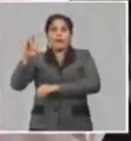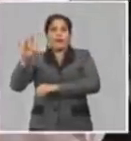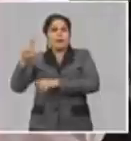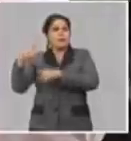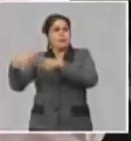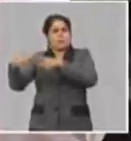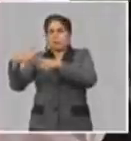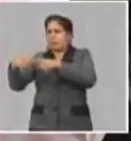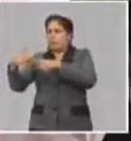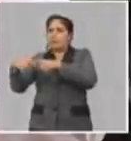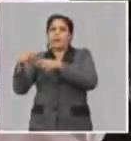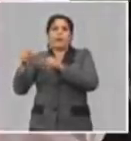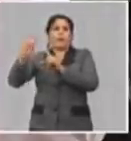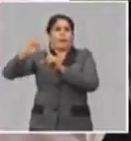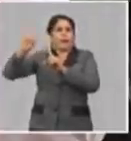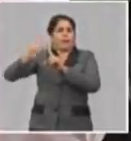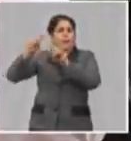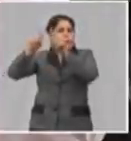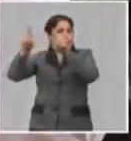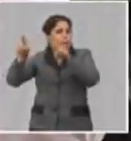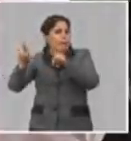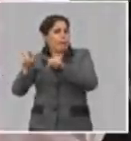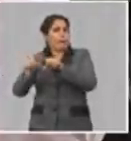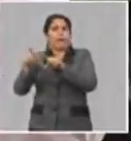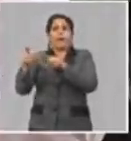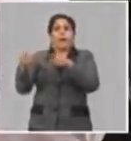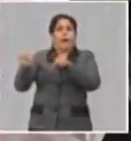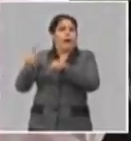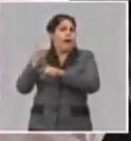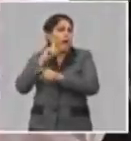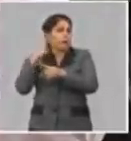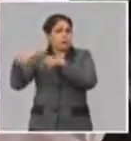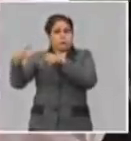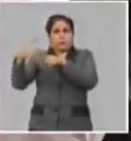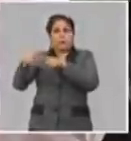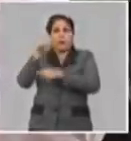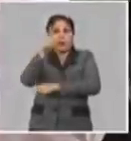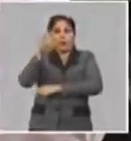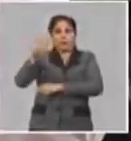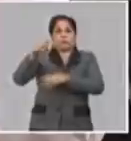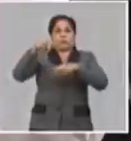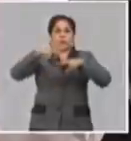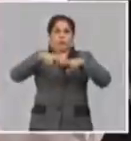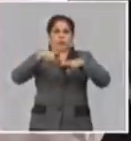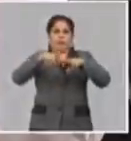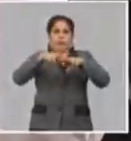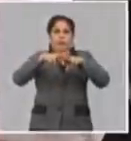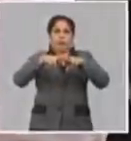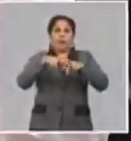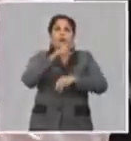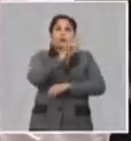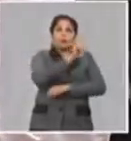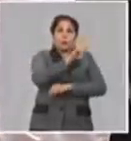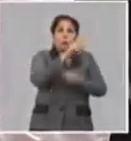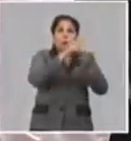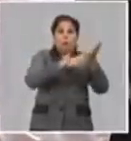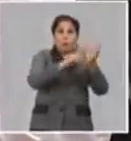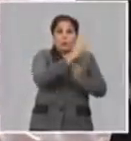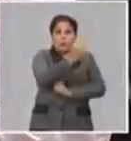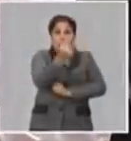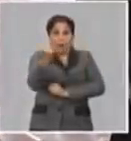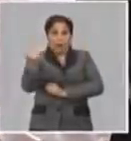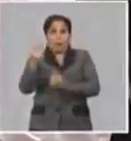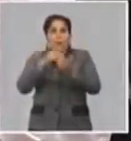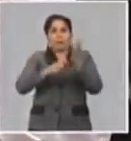ferretería. Y del total de los 72, 14 van a ser en La Habana y al menos dos